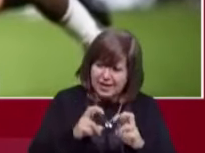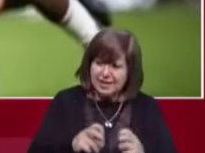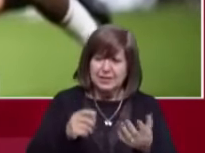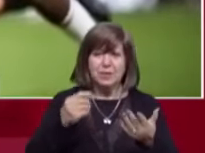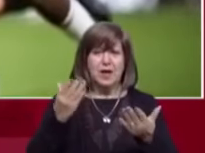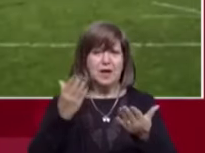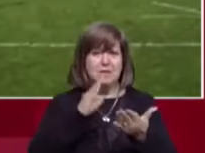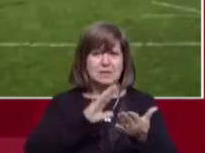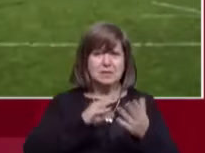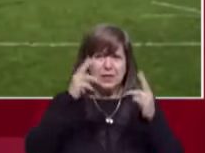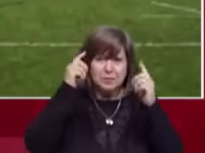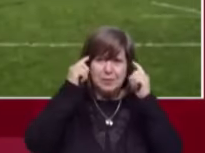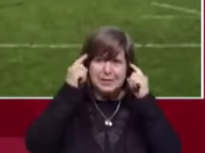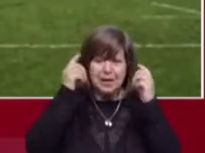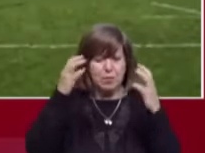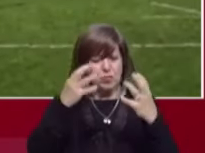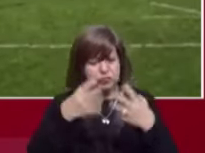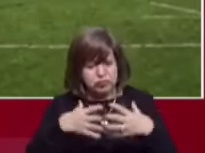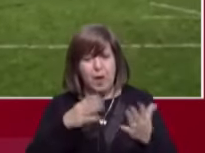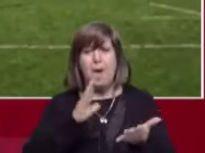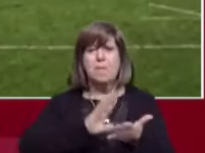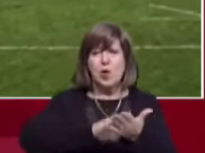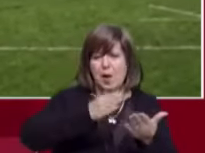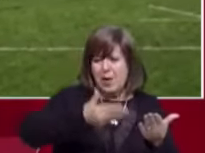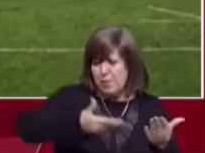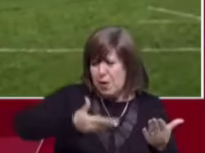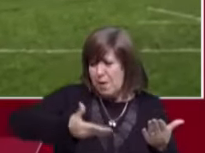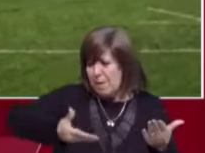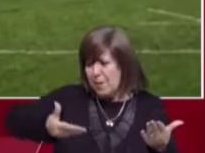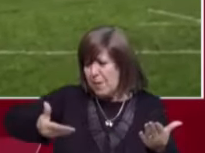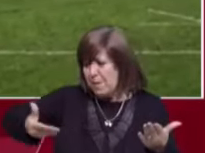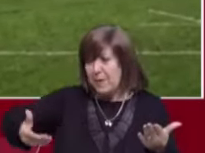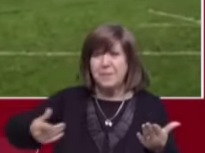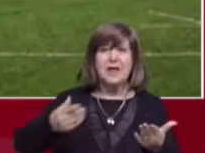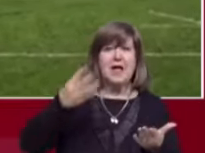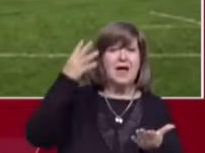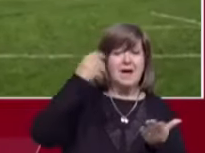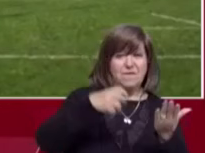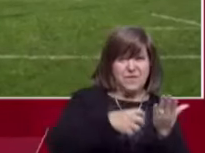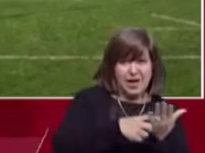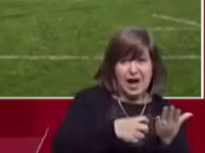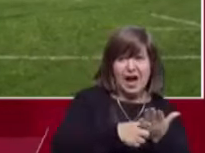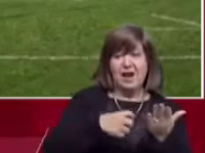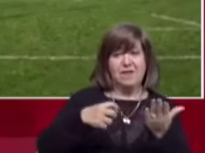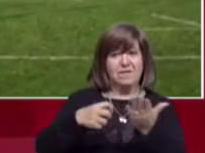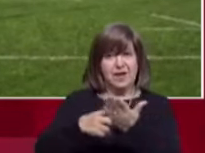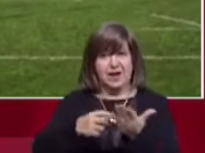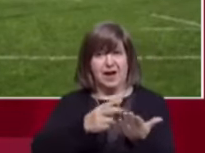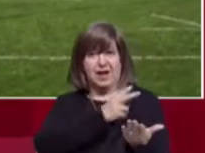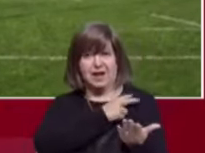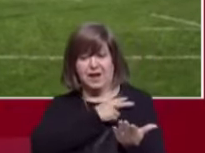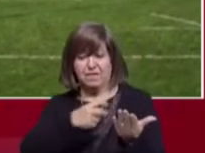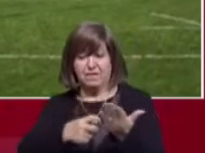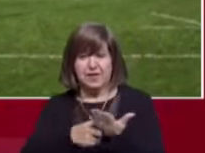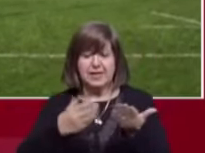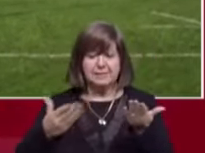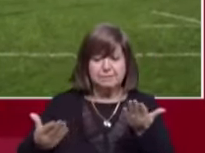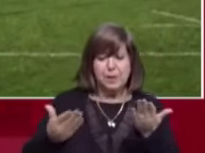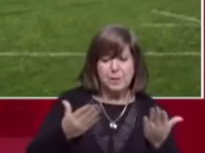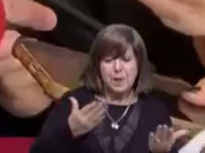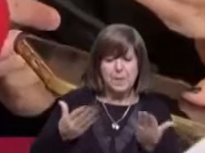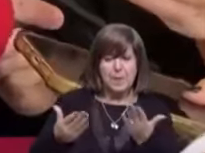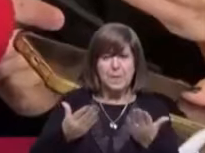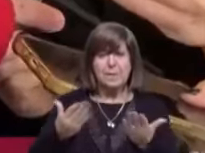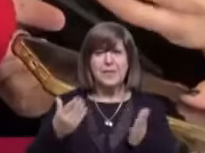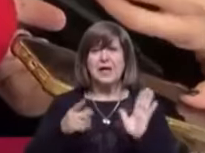y fundado análisis que las pruebas incorporadas realizan tanto el fiscal de instrucción como la fiscal en jefa valiéndose para ello de un consolidado marco